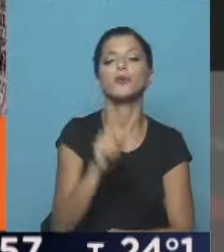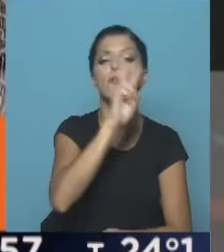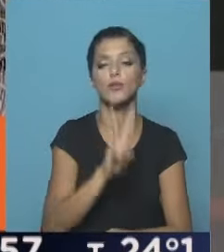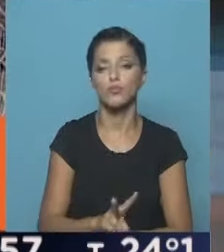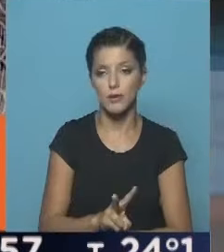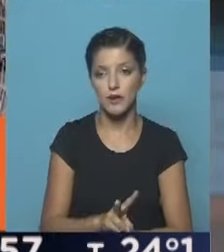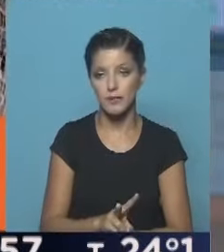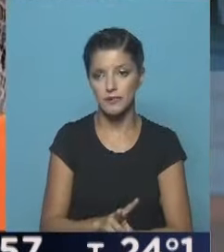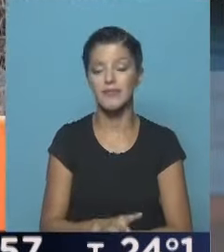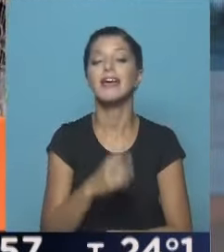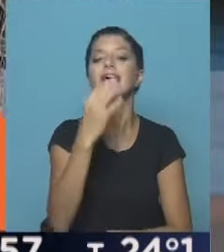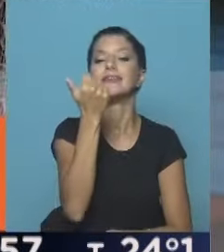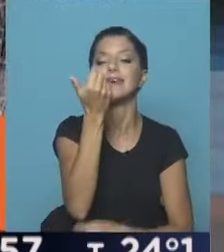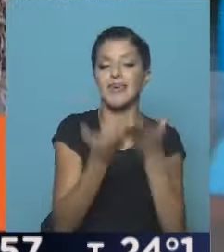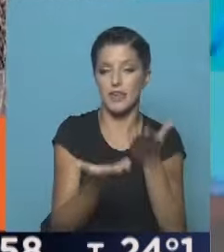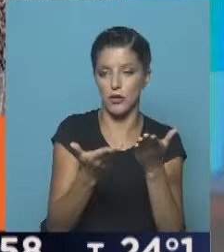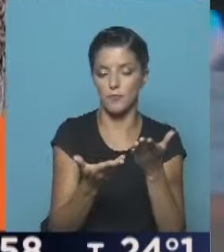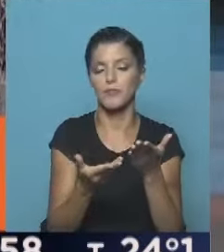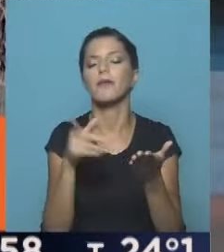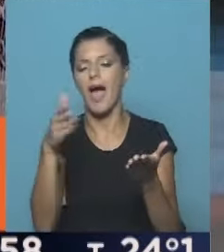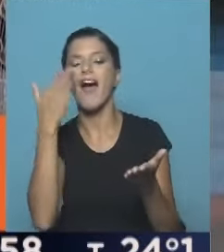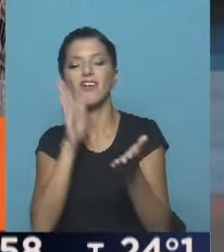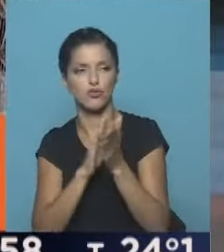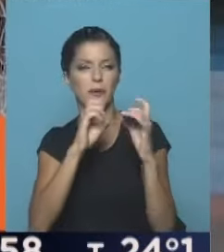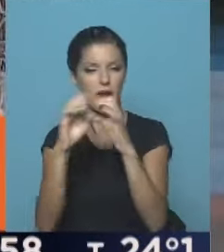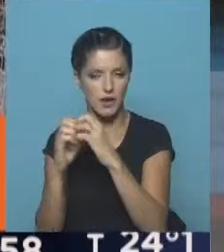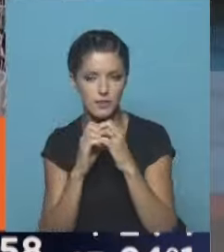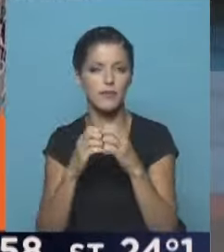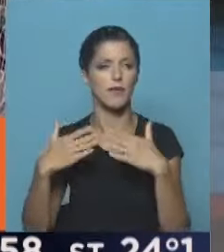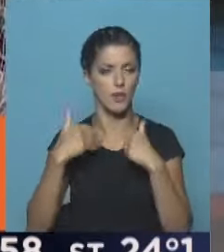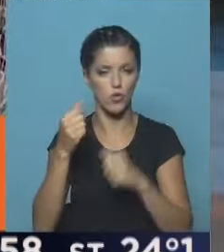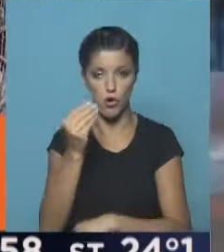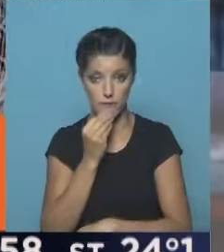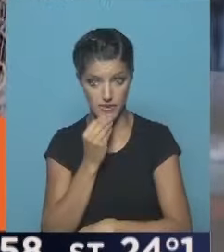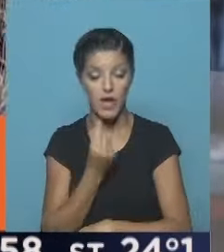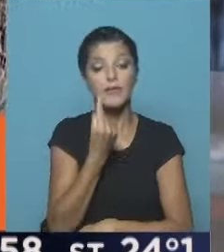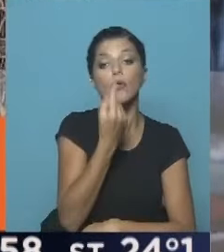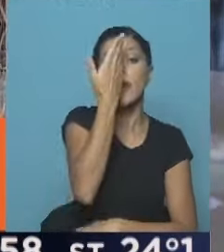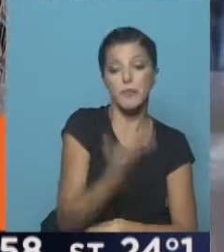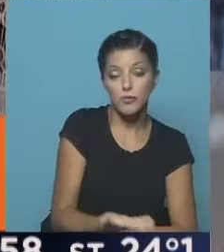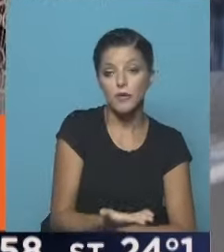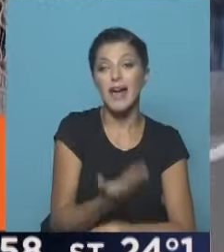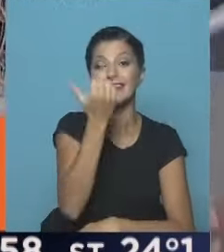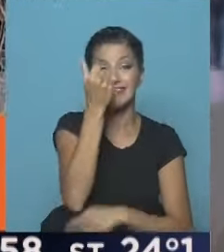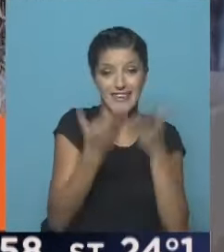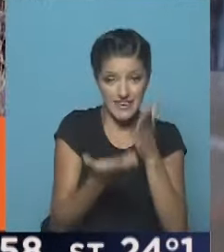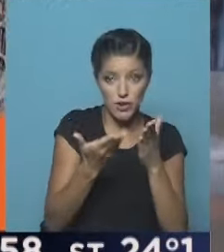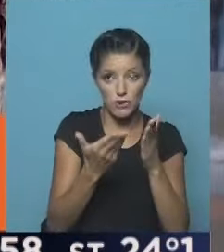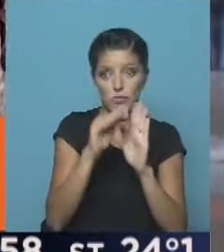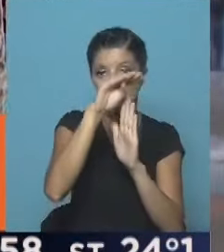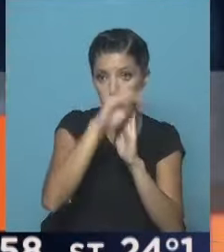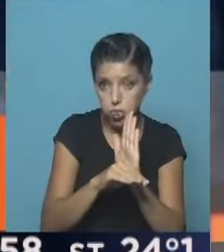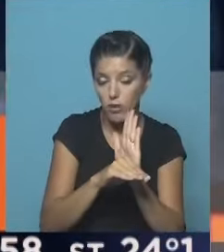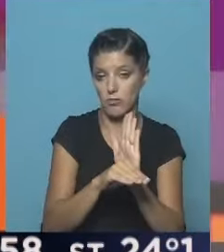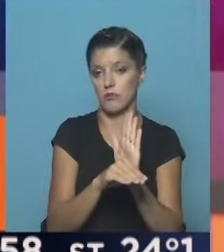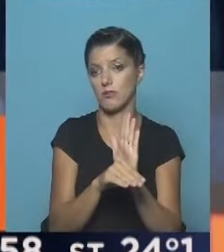de peso 6 kilos. O sea, habla de la crisis de salud y de alimentación y menciona esa cifra. Habla de 6 kilos en promedio que